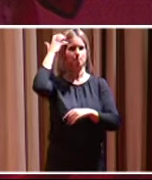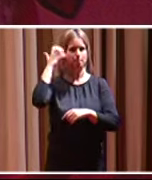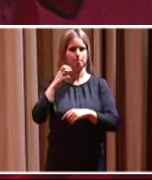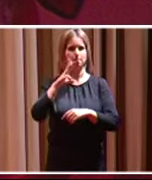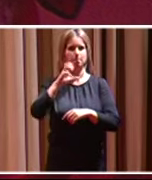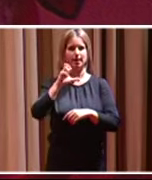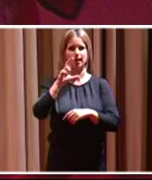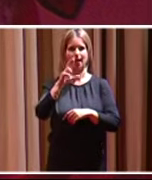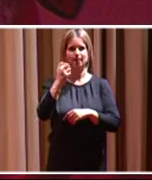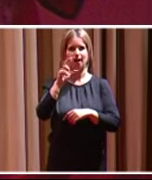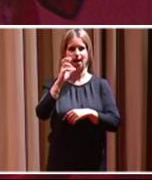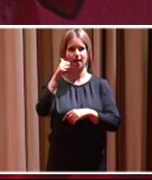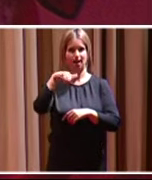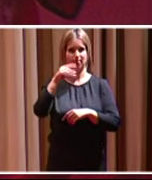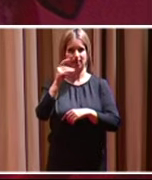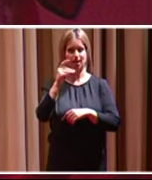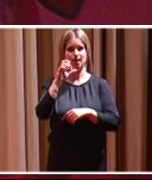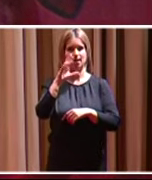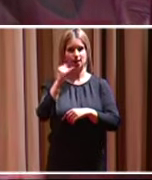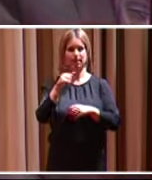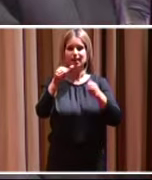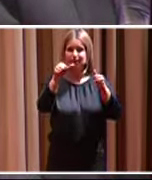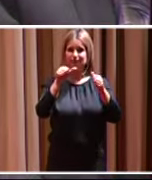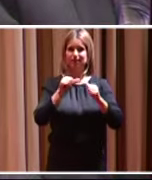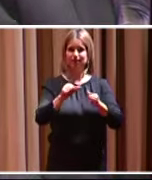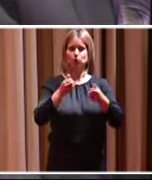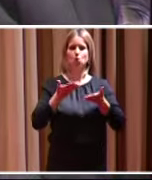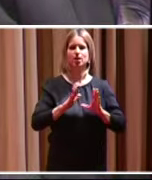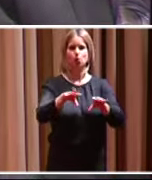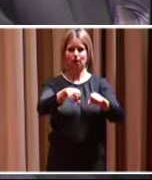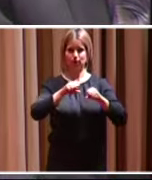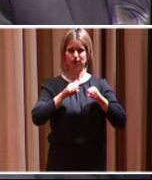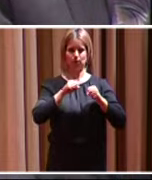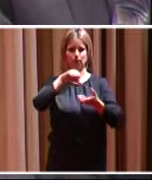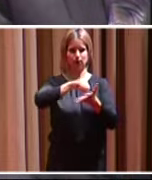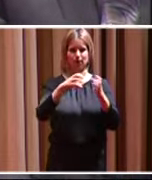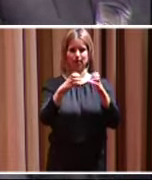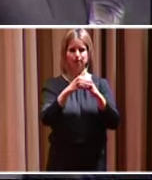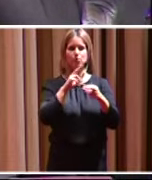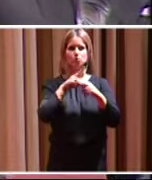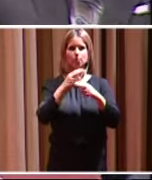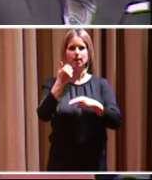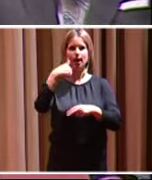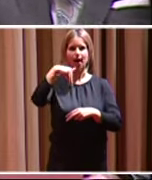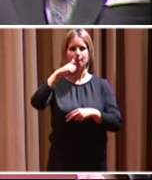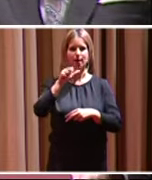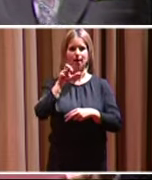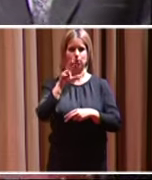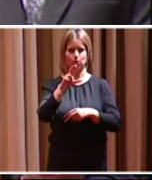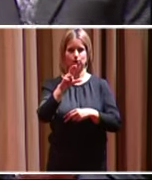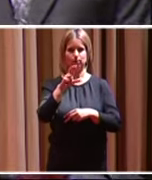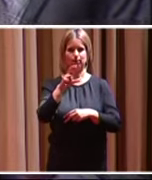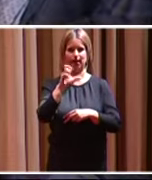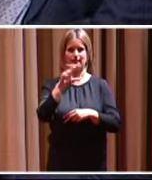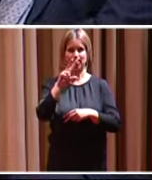Ramírez y concesión del título de hijo adoptivo de la ciudad de Granada a doña Amador Enseñat y Berea.